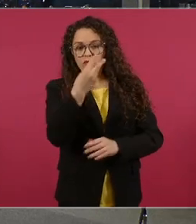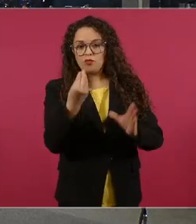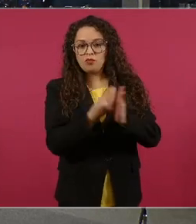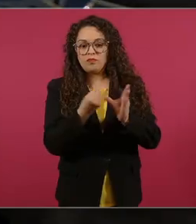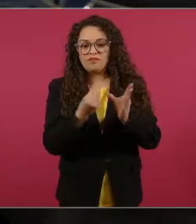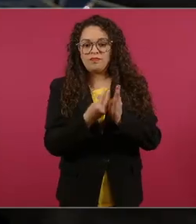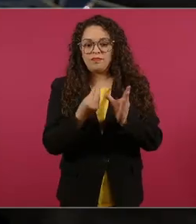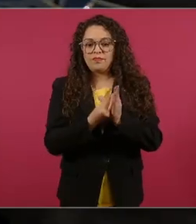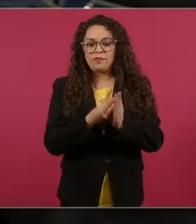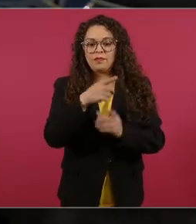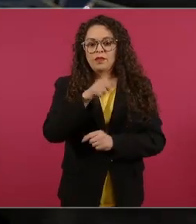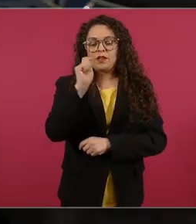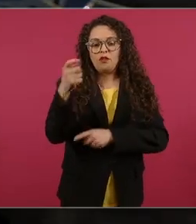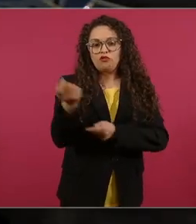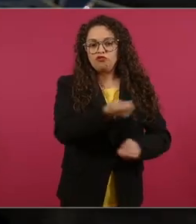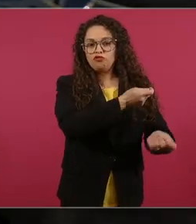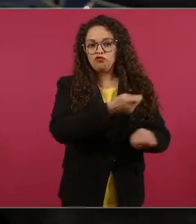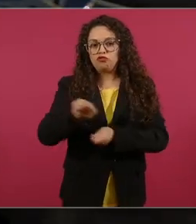para regar